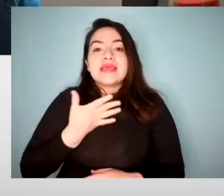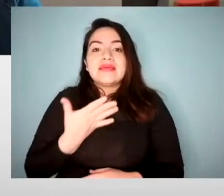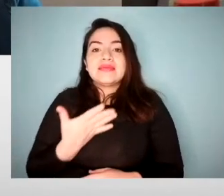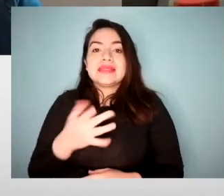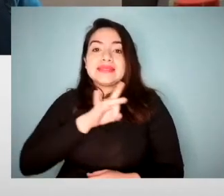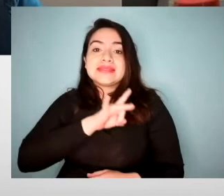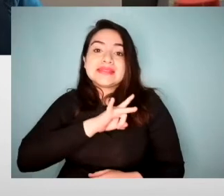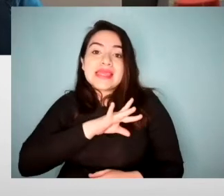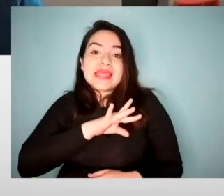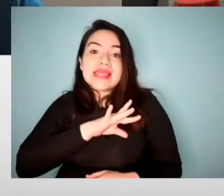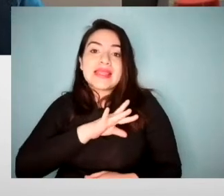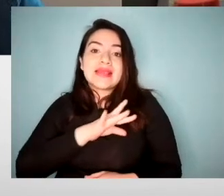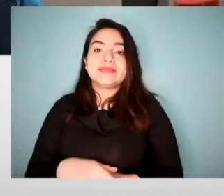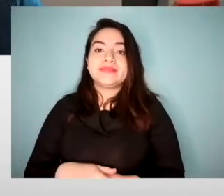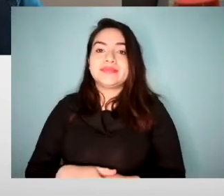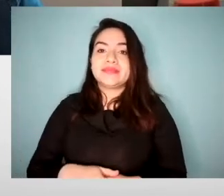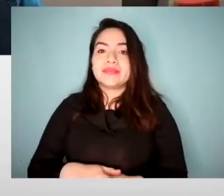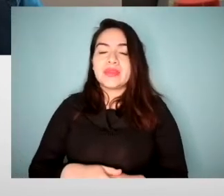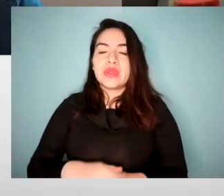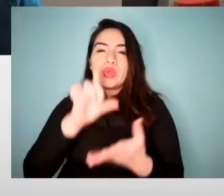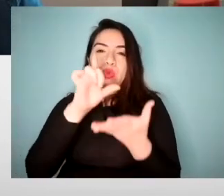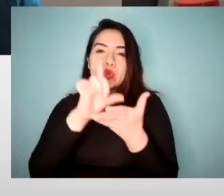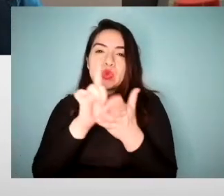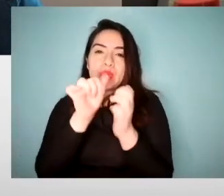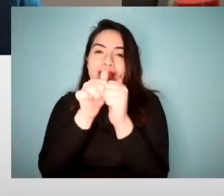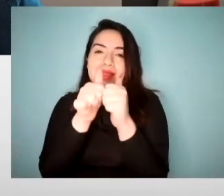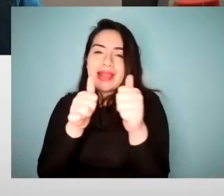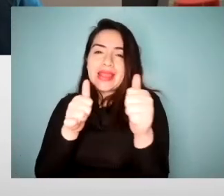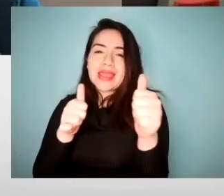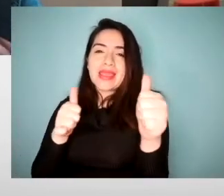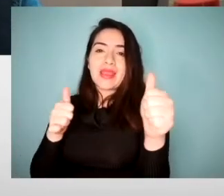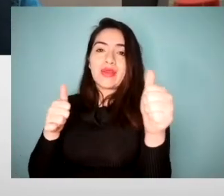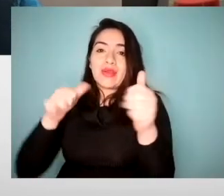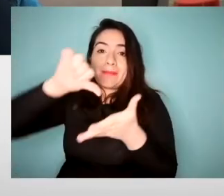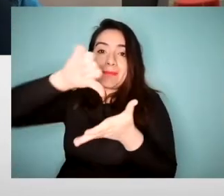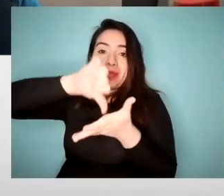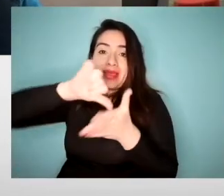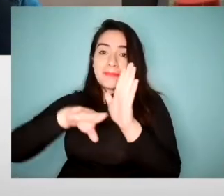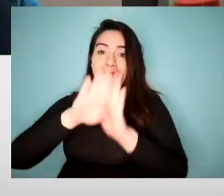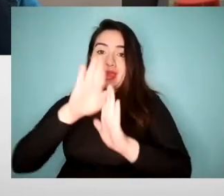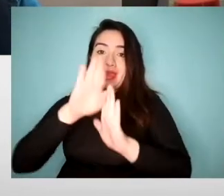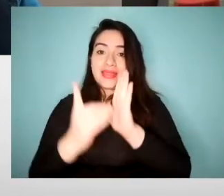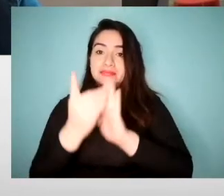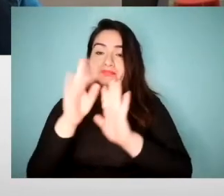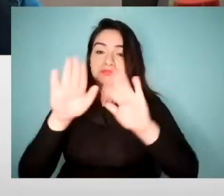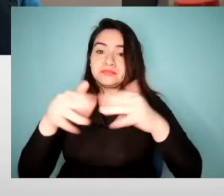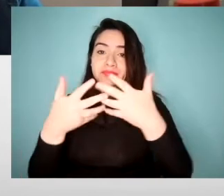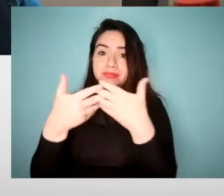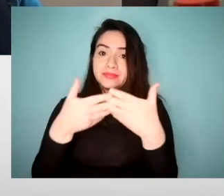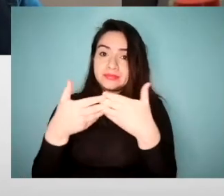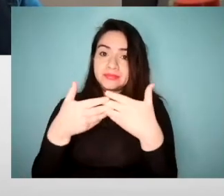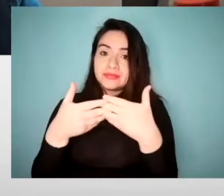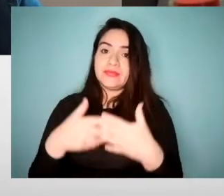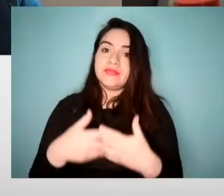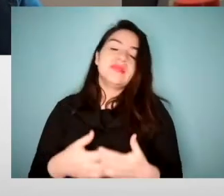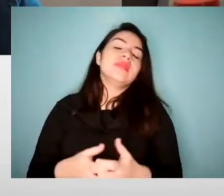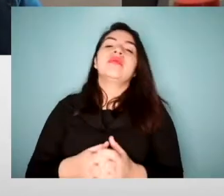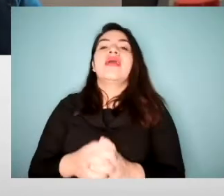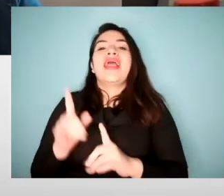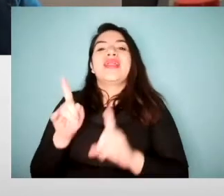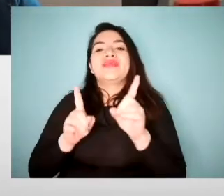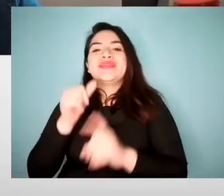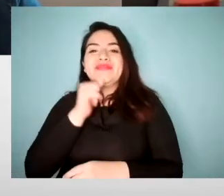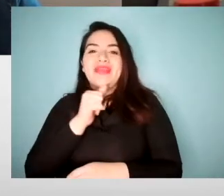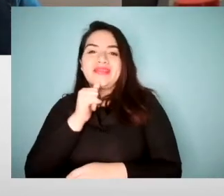Chile, en un lugar tan alejado de un país más desarrollado como Estados Unidos, quizás puedo tener ciertas falencias. Y estando en